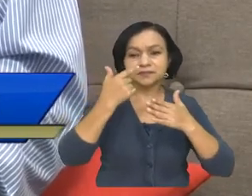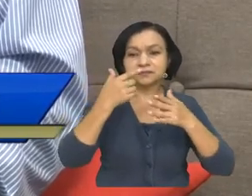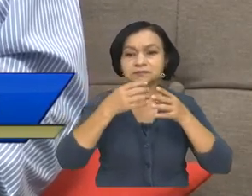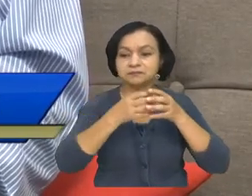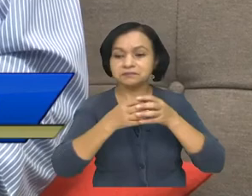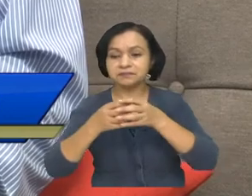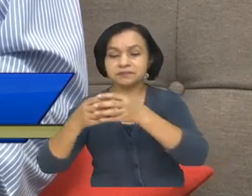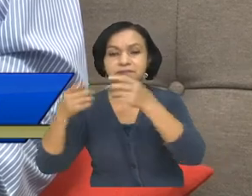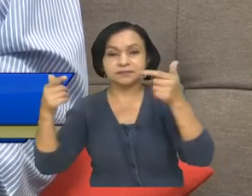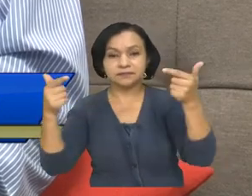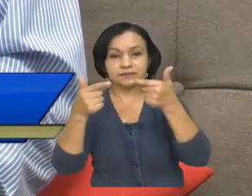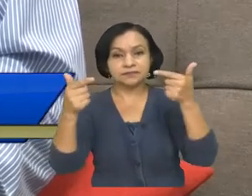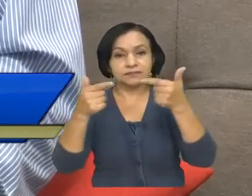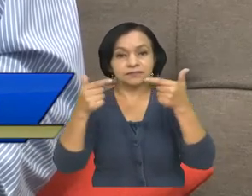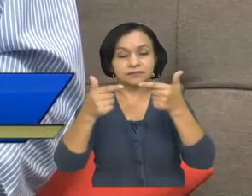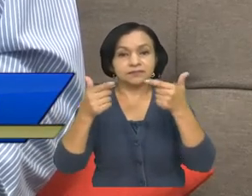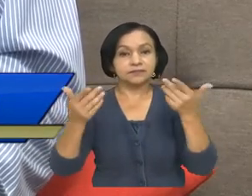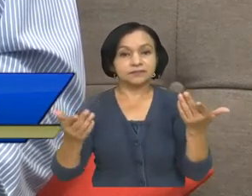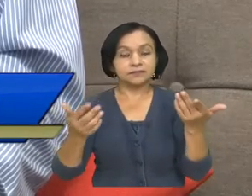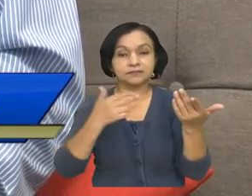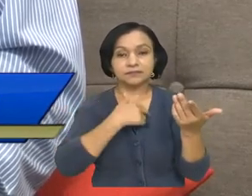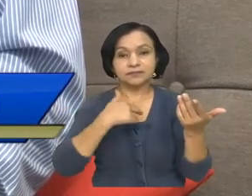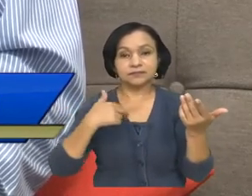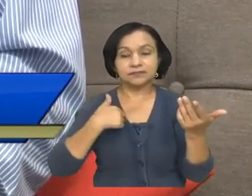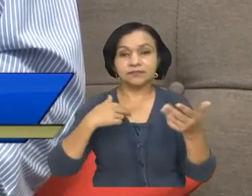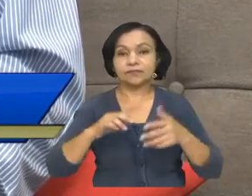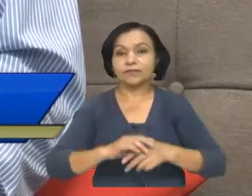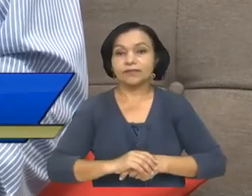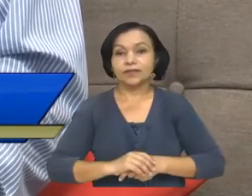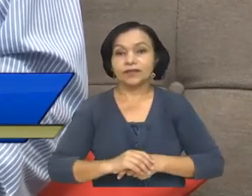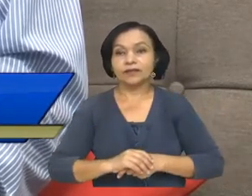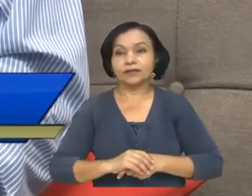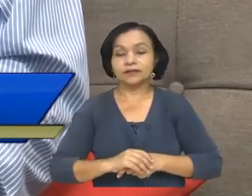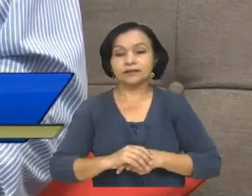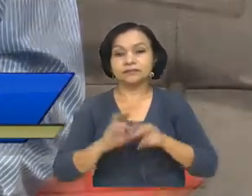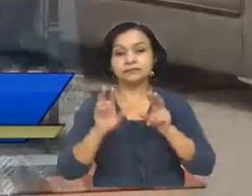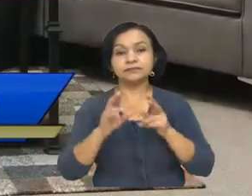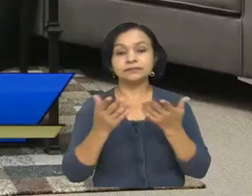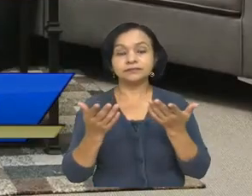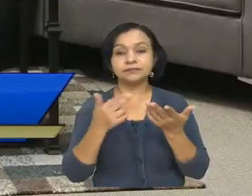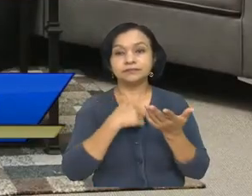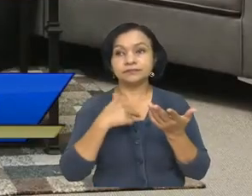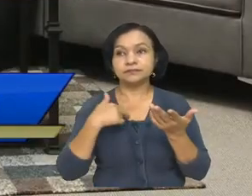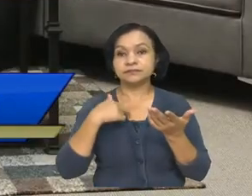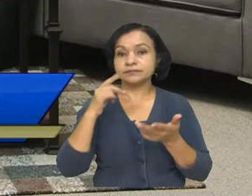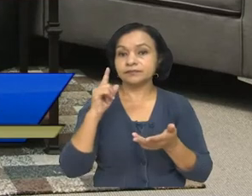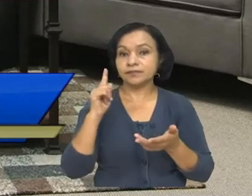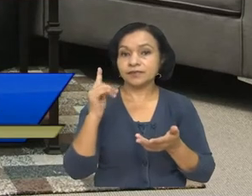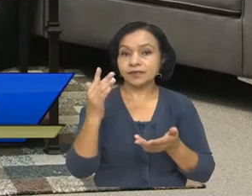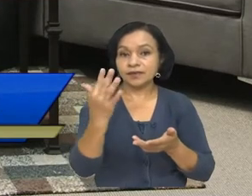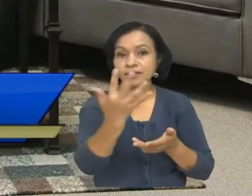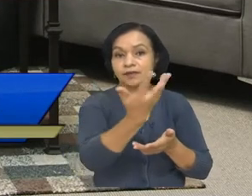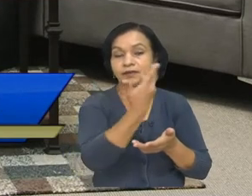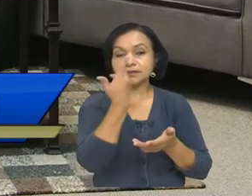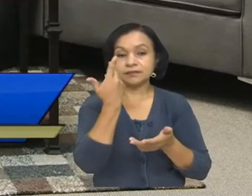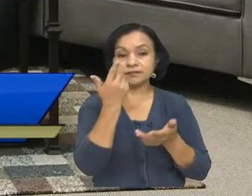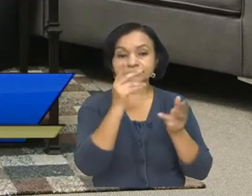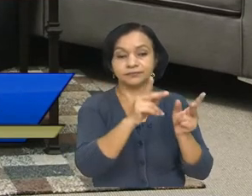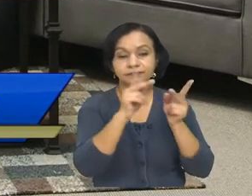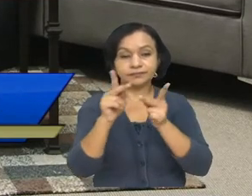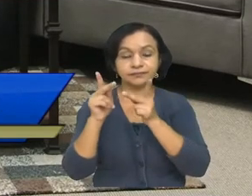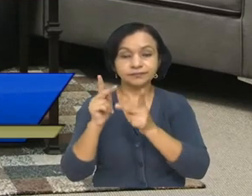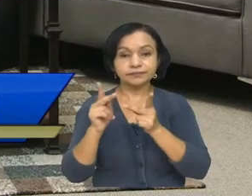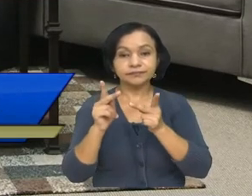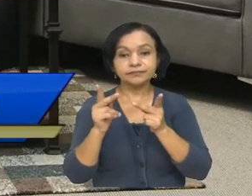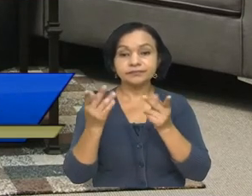guerra. Y entonces era el reencuentro después ya con todo el vecindario, porque todo el mundo